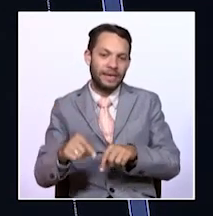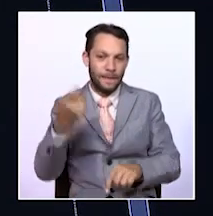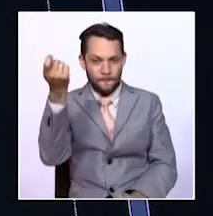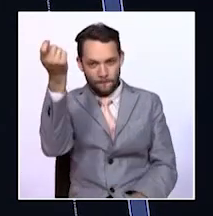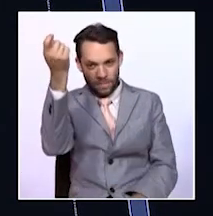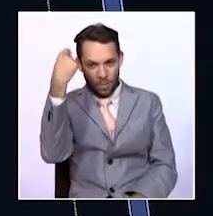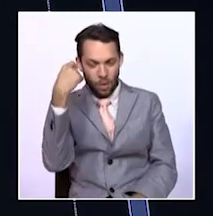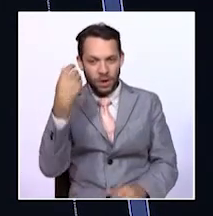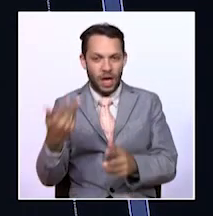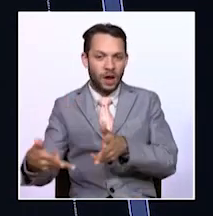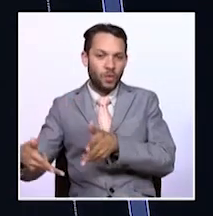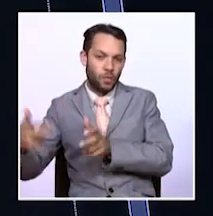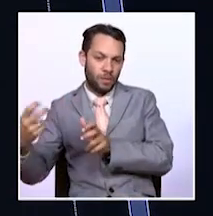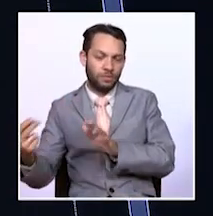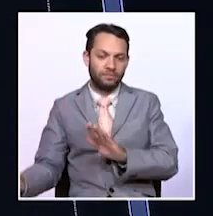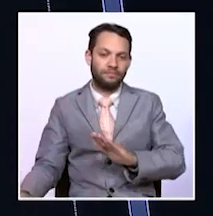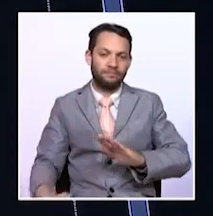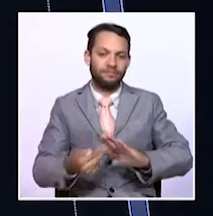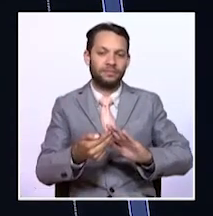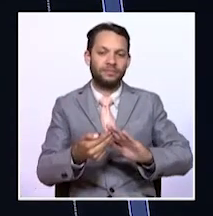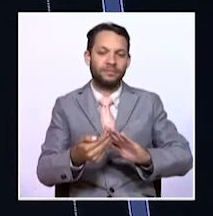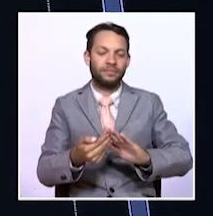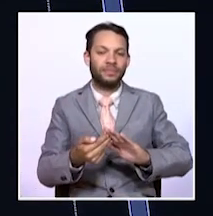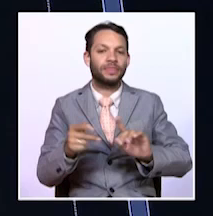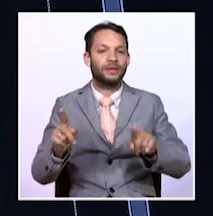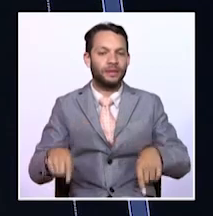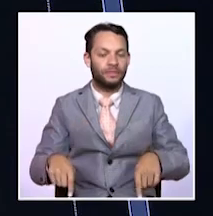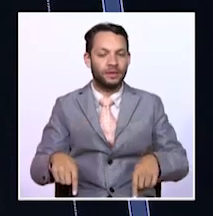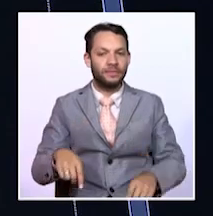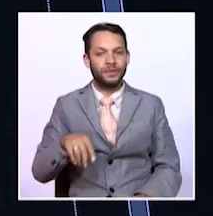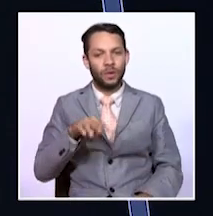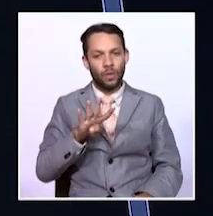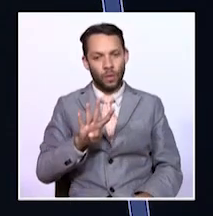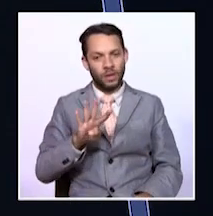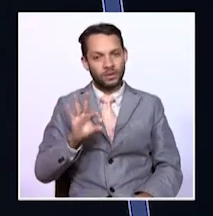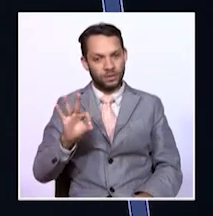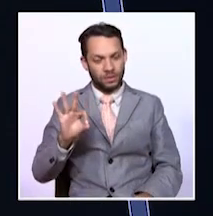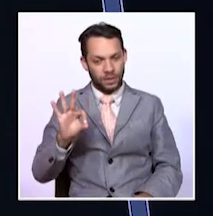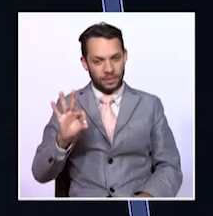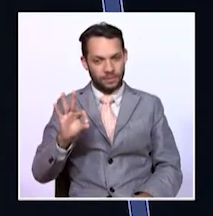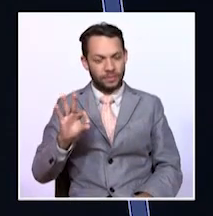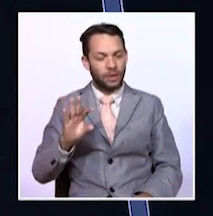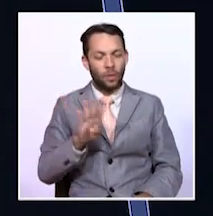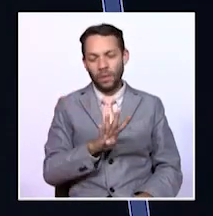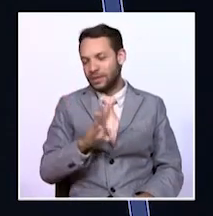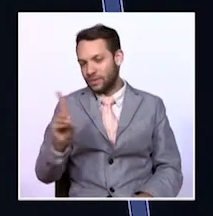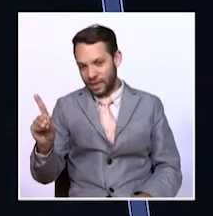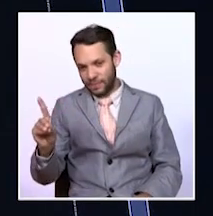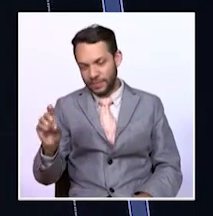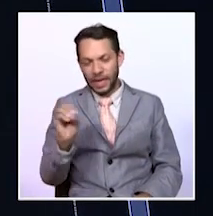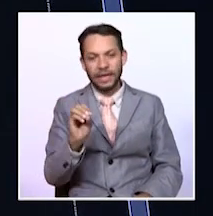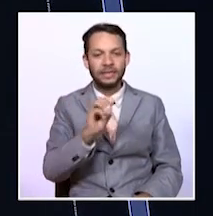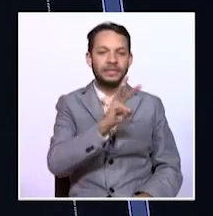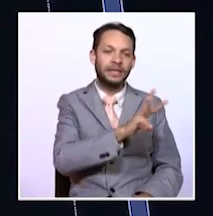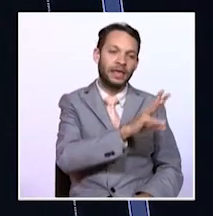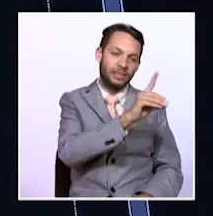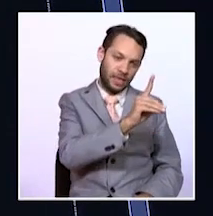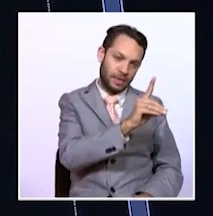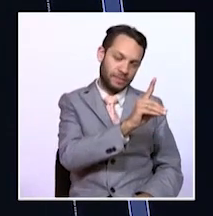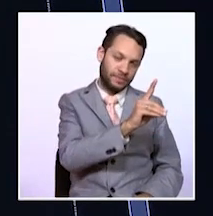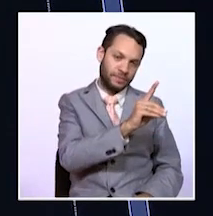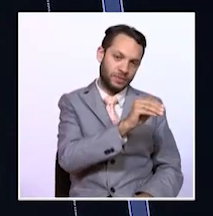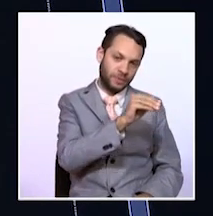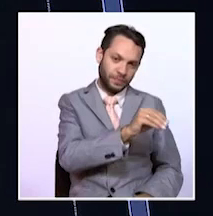memoria. También vamos a hacer la 4D. ¿Qué significa 3D y 4D? 3D quiere decir